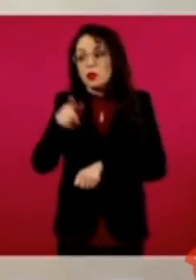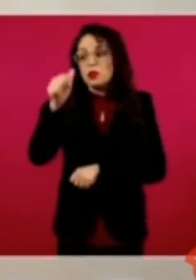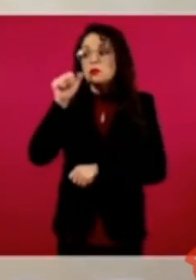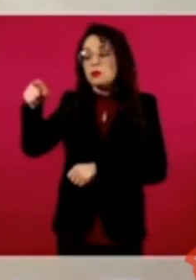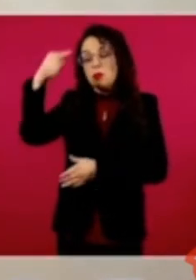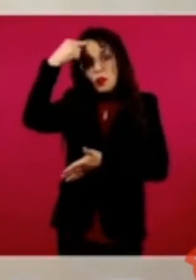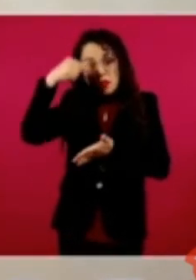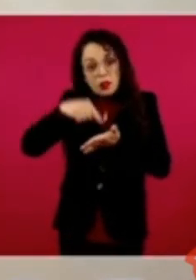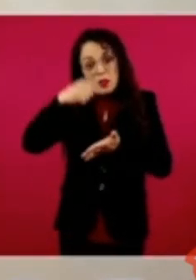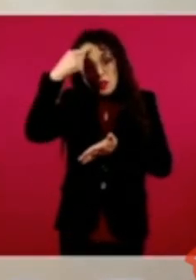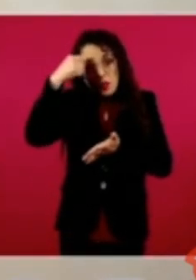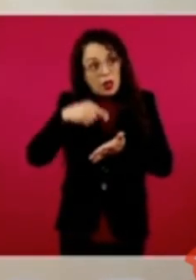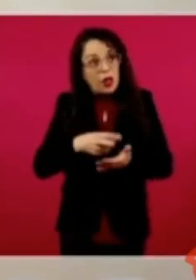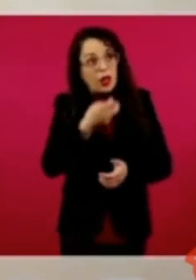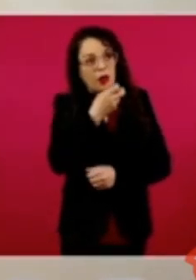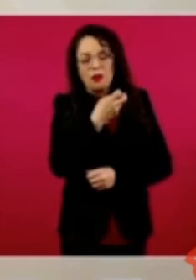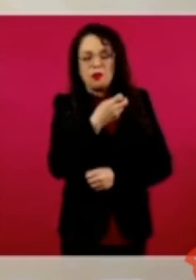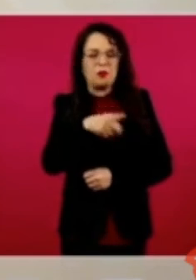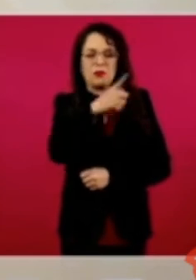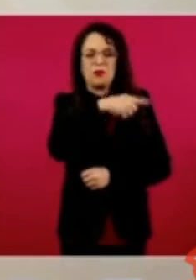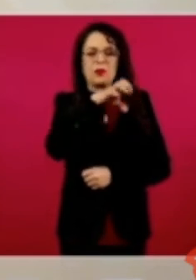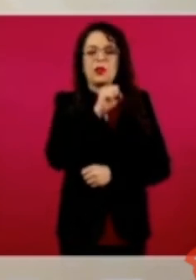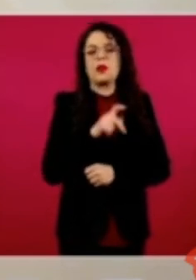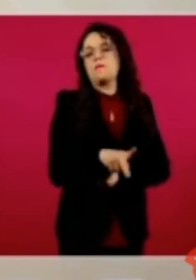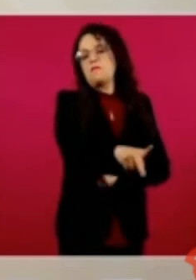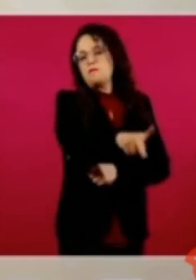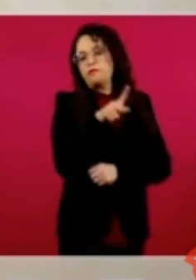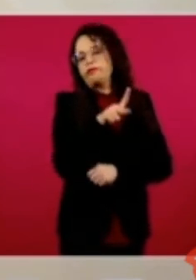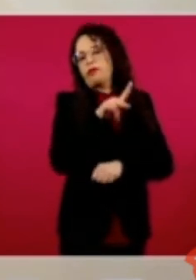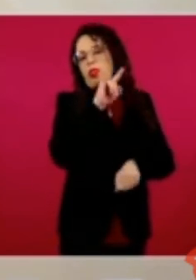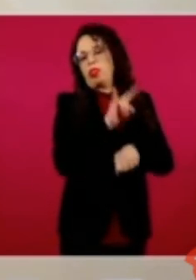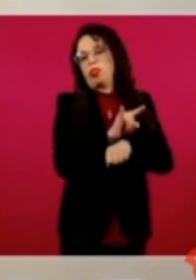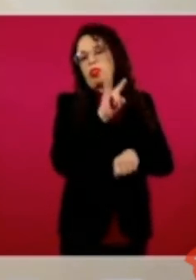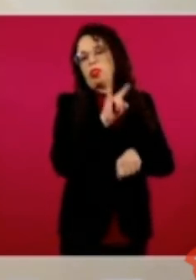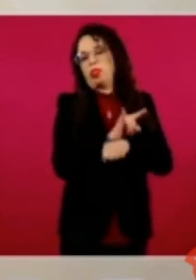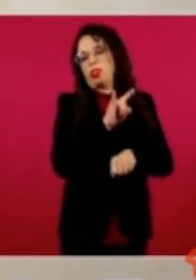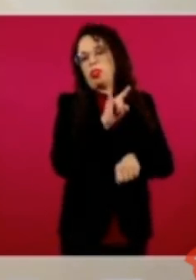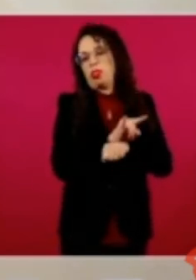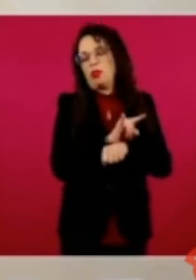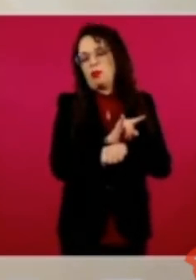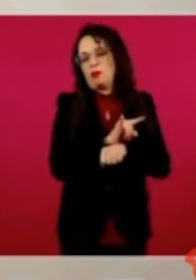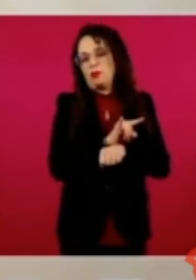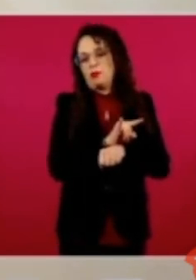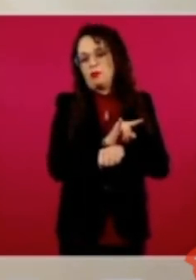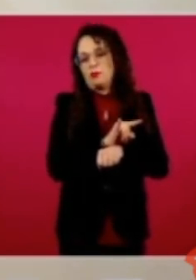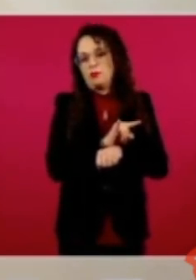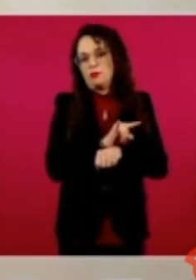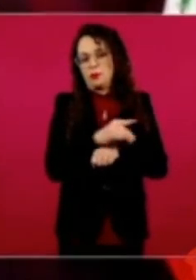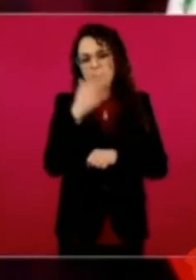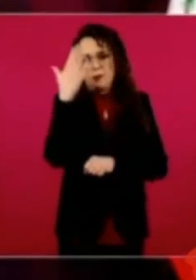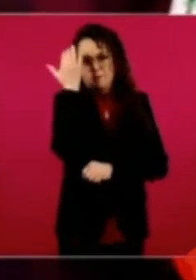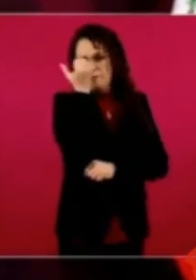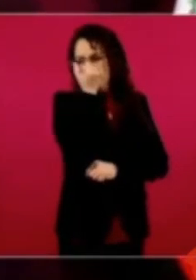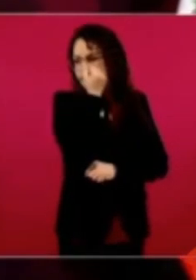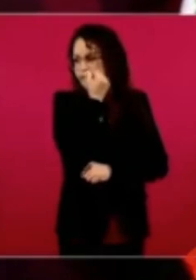Y decía yo que todo esto viene del porfiriato, que era el gran maestro, Porfirio Díaz,